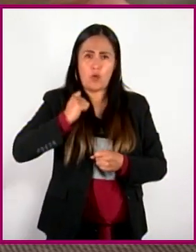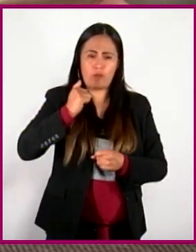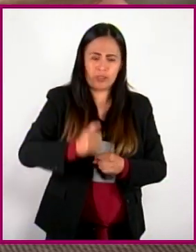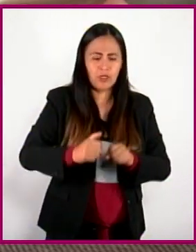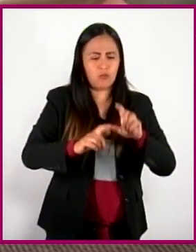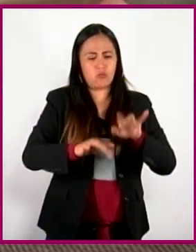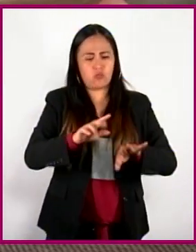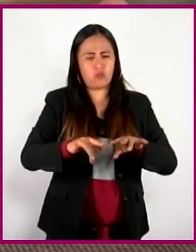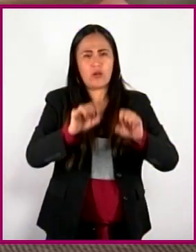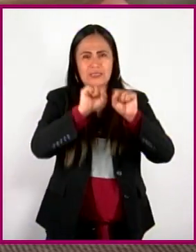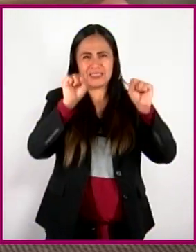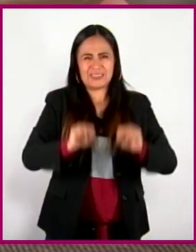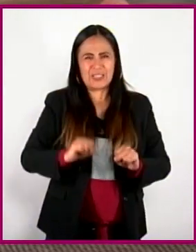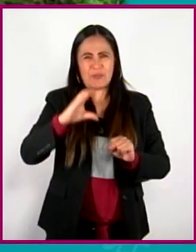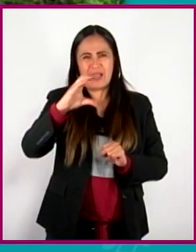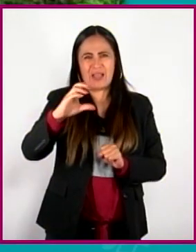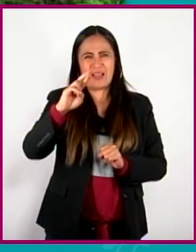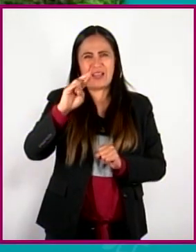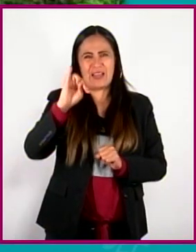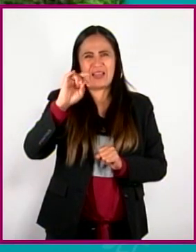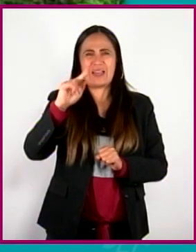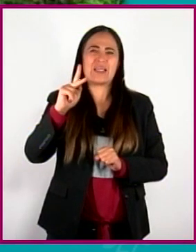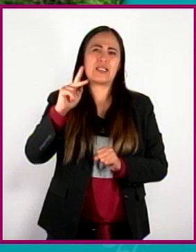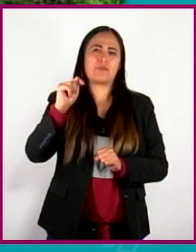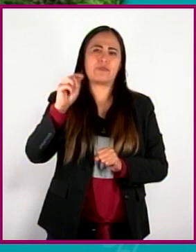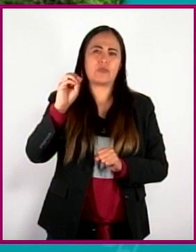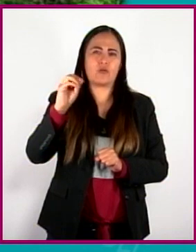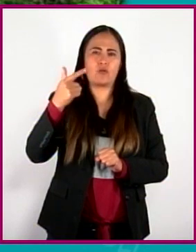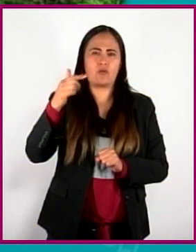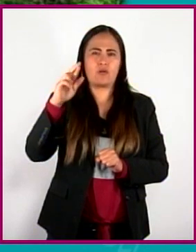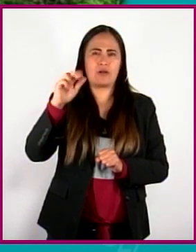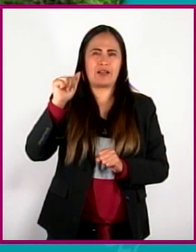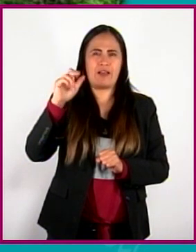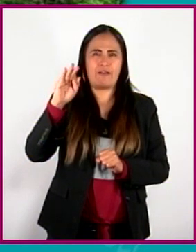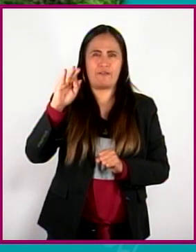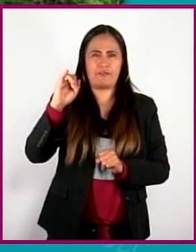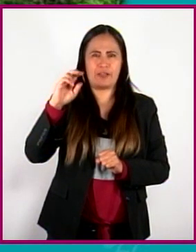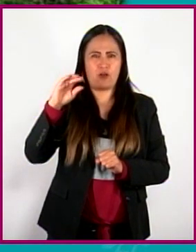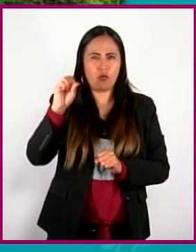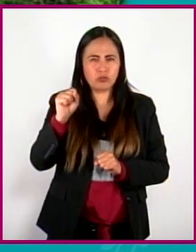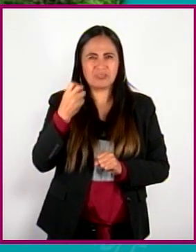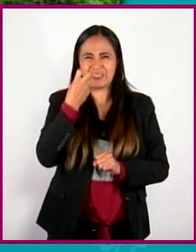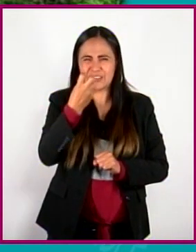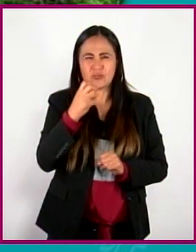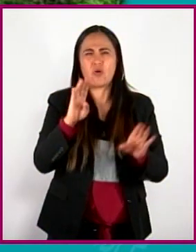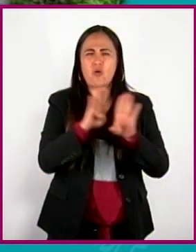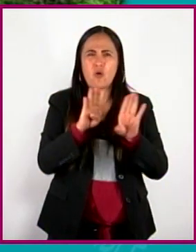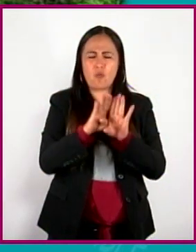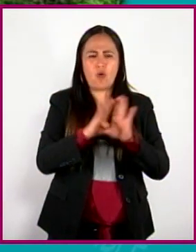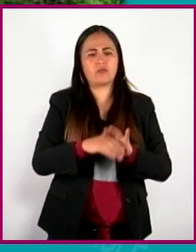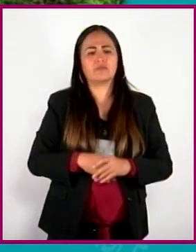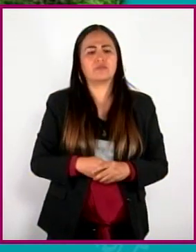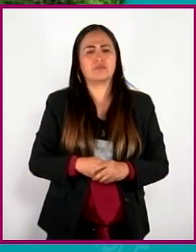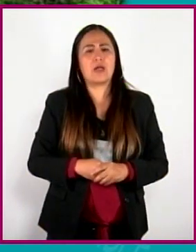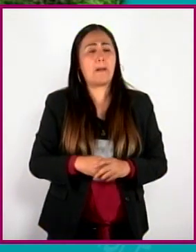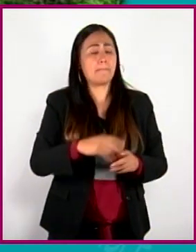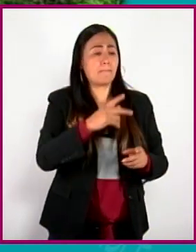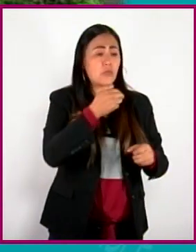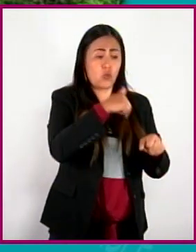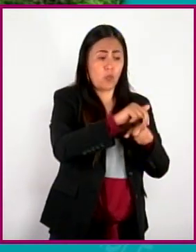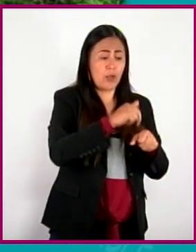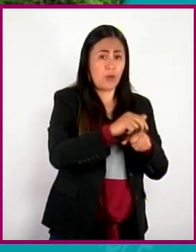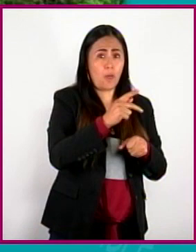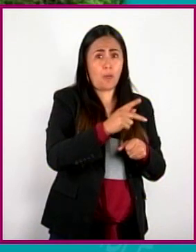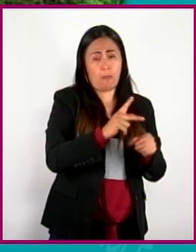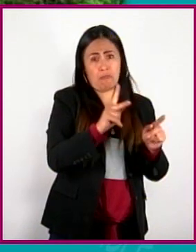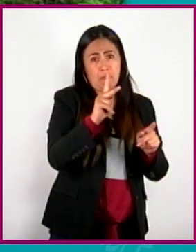criptográficos. Uno de esos problemas es el de la factorización. Es muy fácil tomar un par de números primos, sin importar qué tan